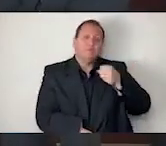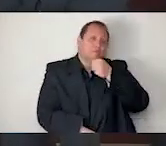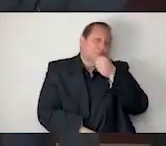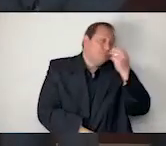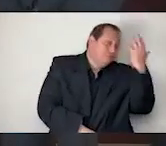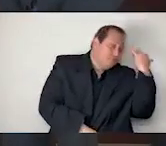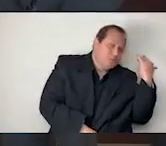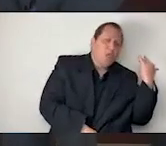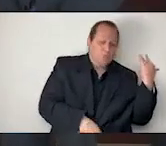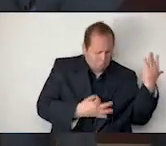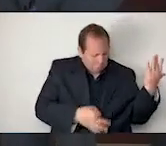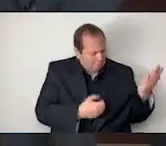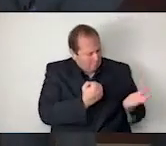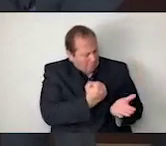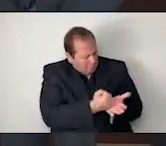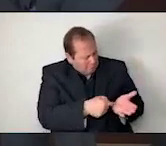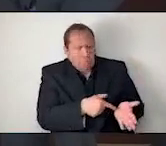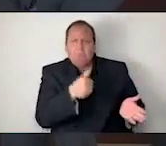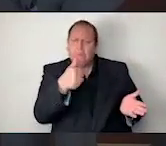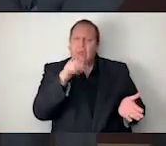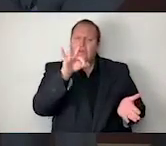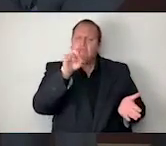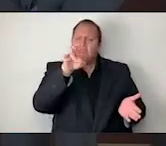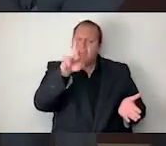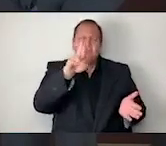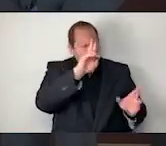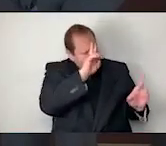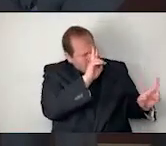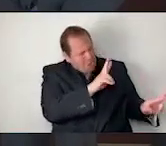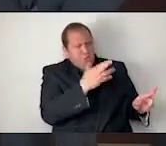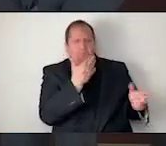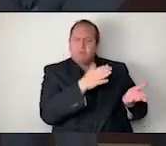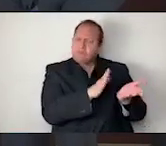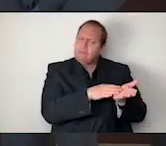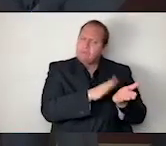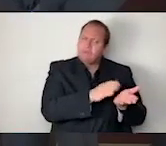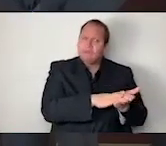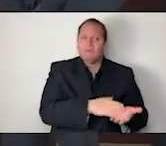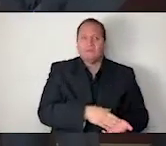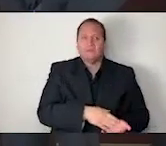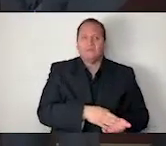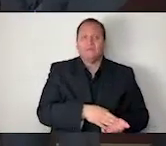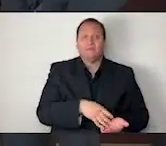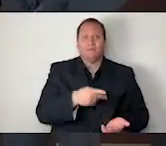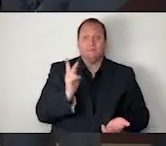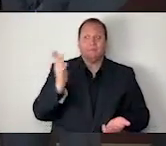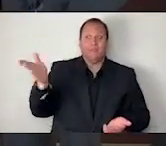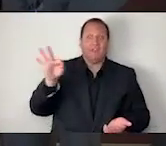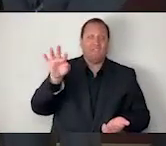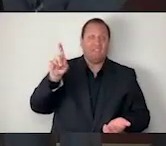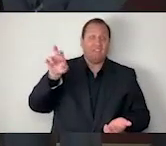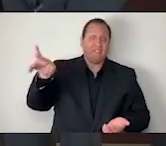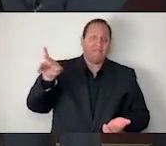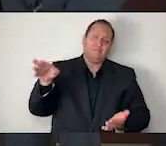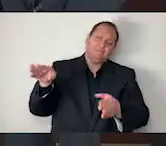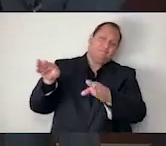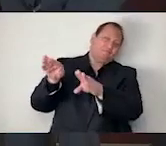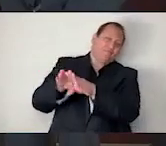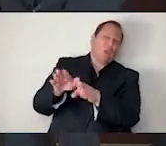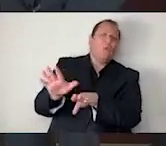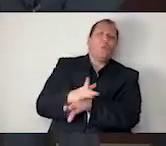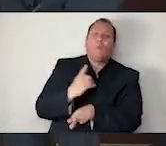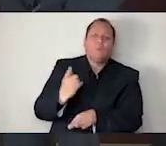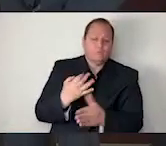pero es una buena marca y le reconocemos y los felicitamos pero tienen que cerrar verdad porque las guitarras